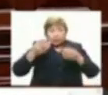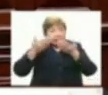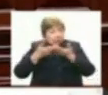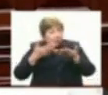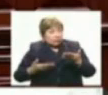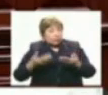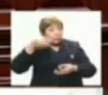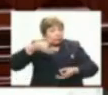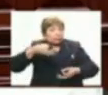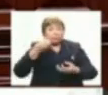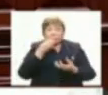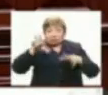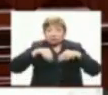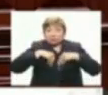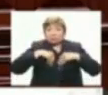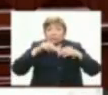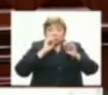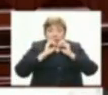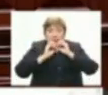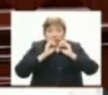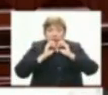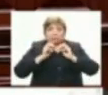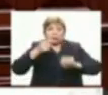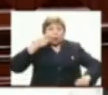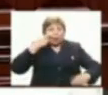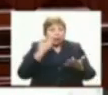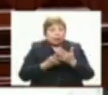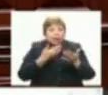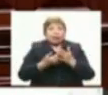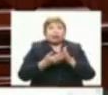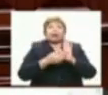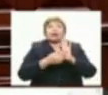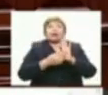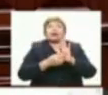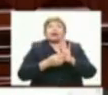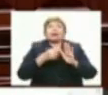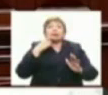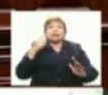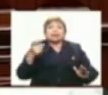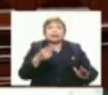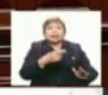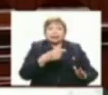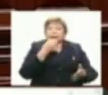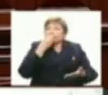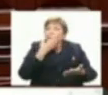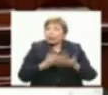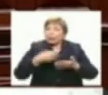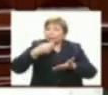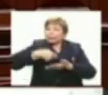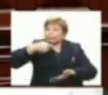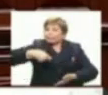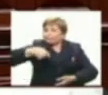a préstamos y se rectifiquen, reconociendo el prestigio de ellas como buenos